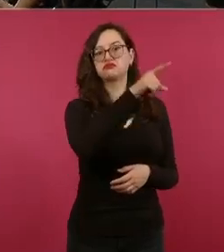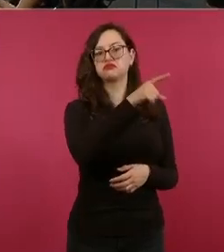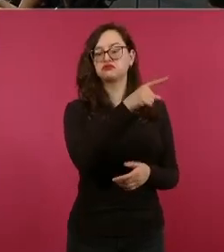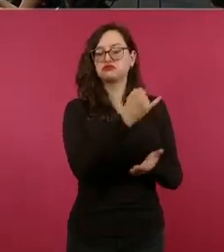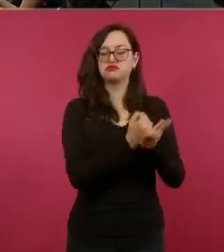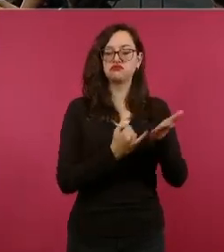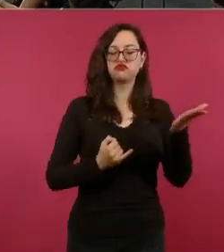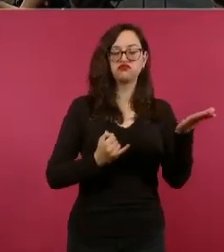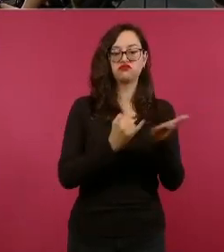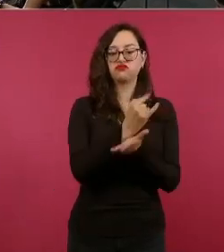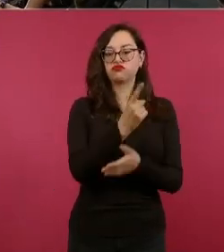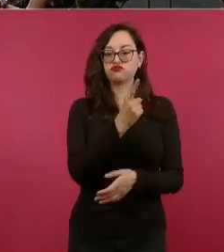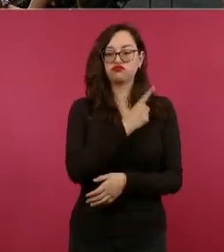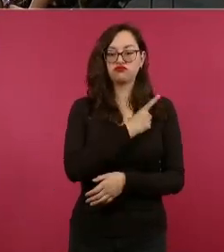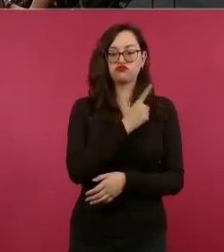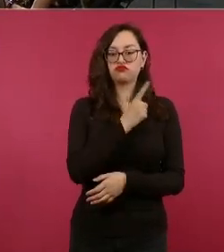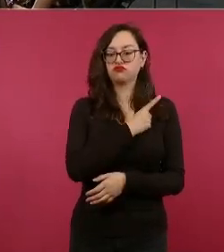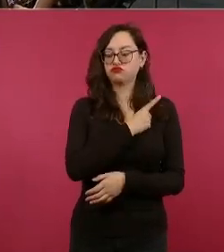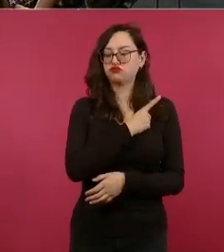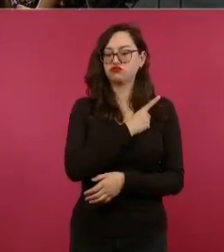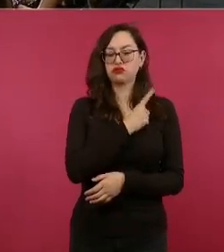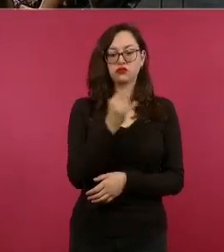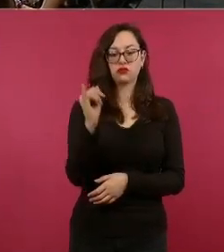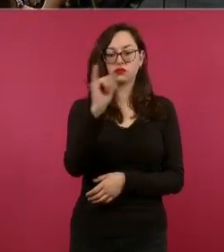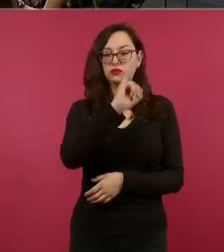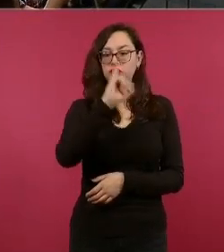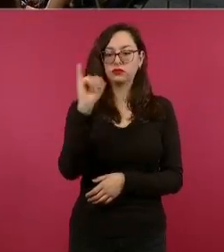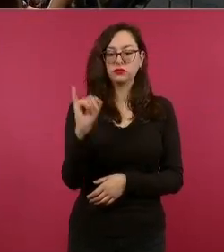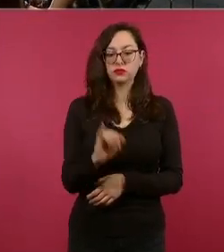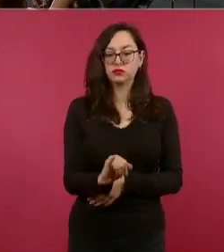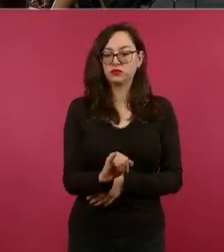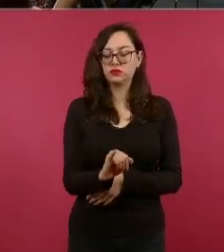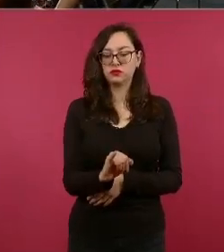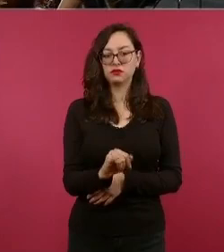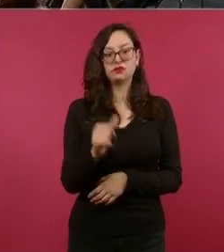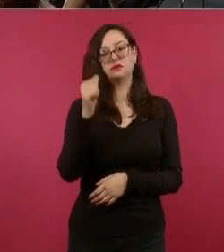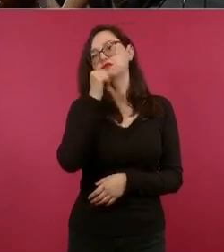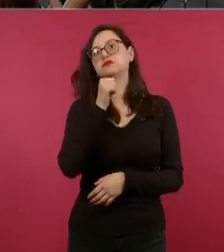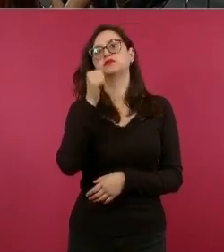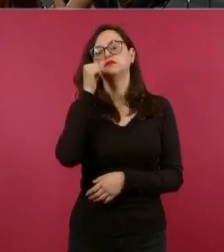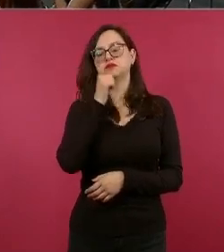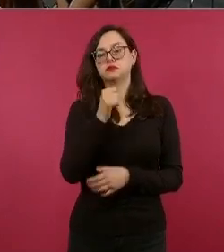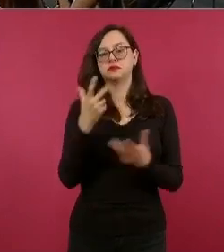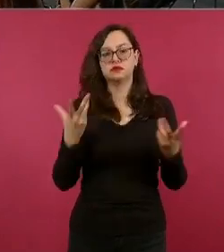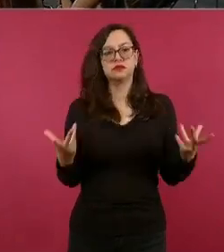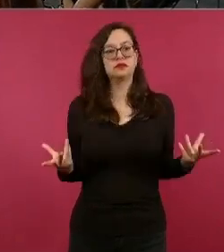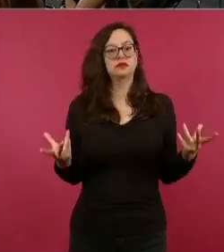unilateral que afecte a México.